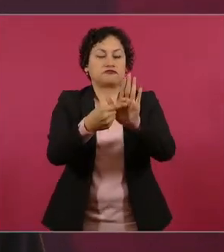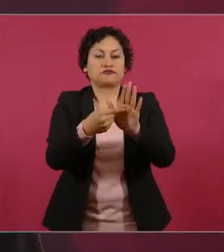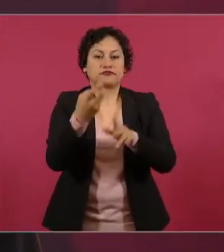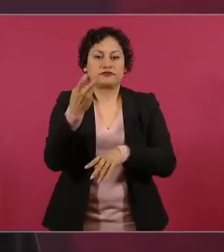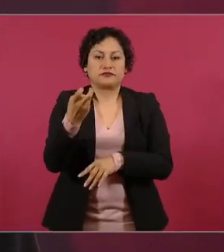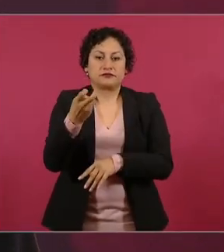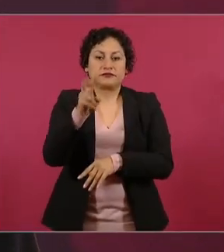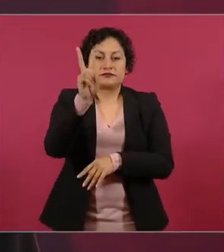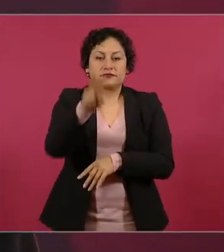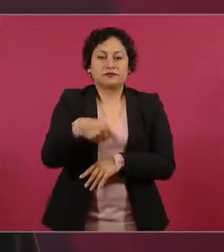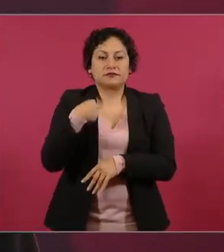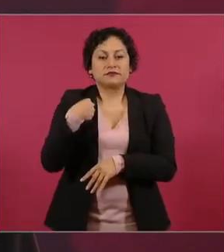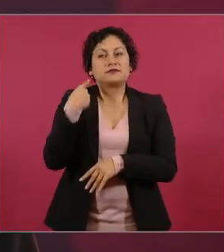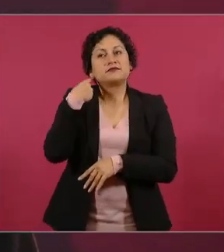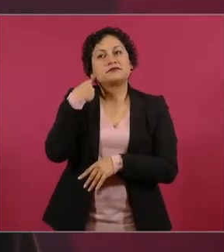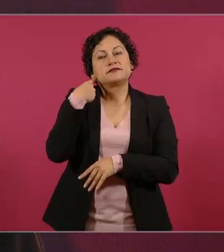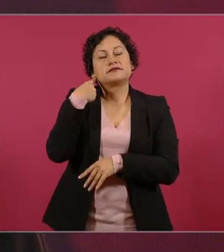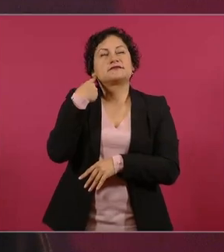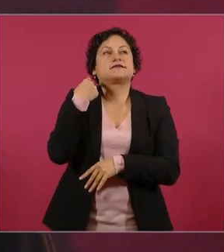risa me daba porque